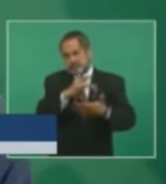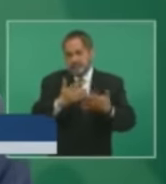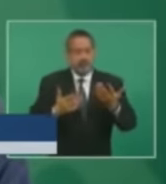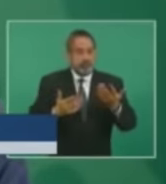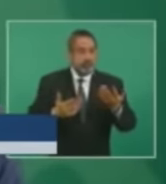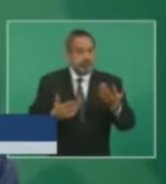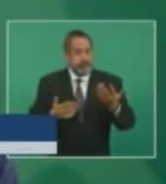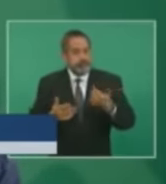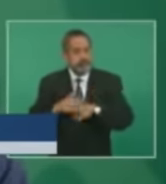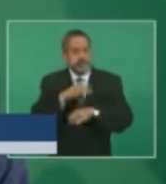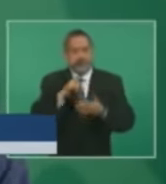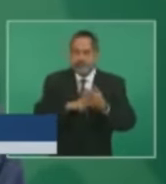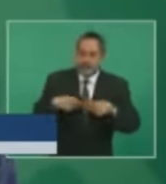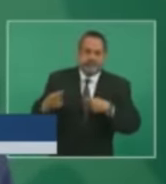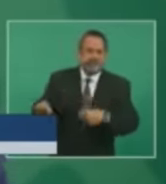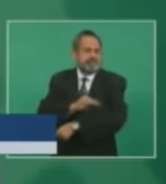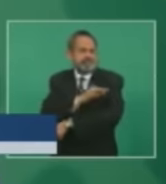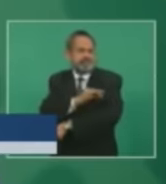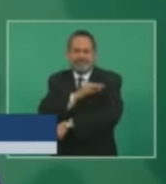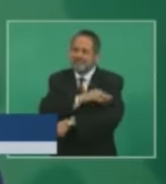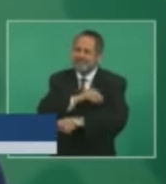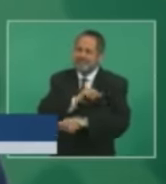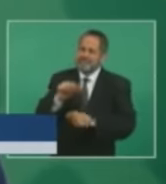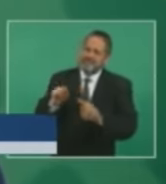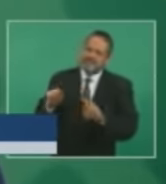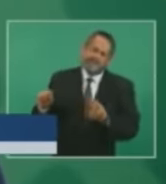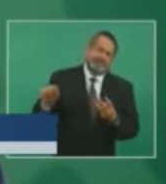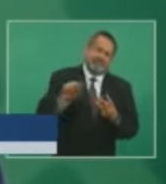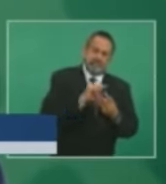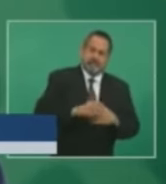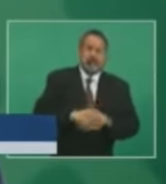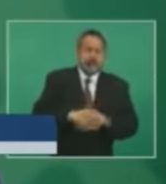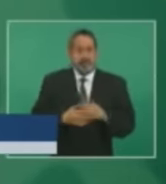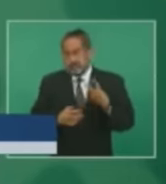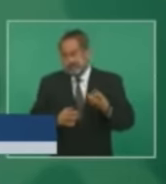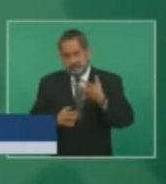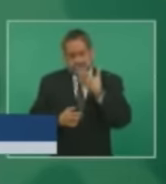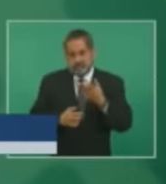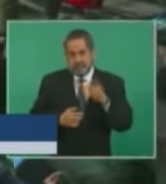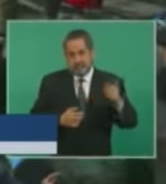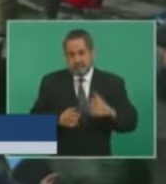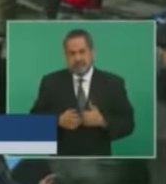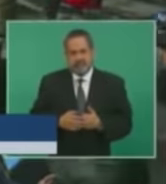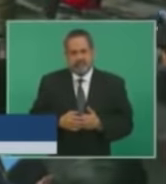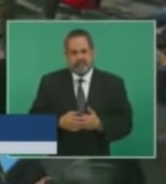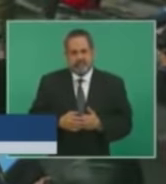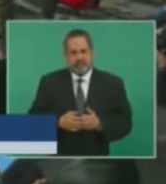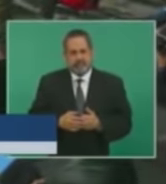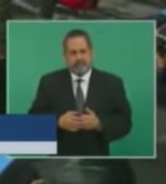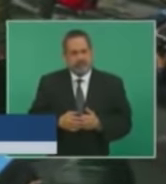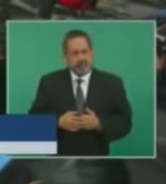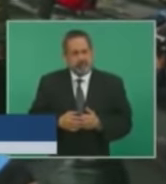obra, este quehacer es de seguridad nacional, pues no creo que a nadie le satisfaga bien esa respuesta. Y segundo,